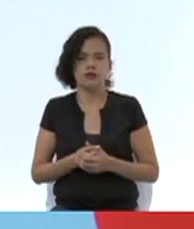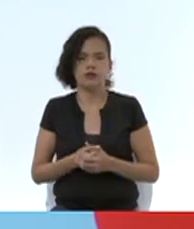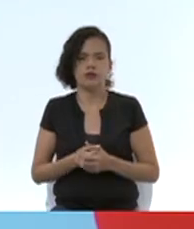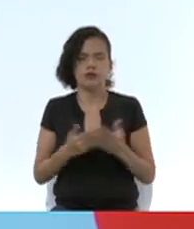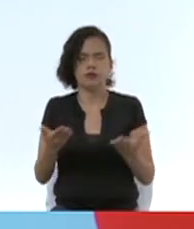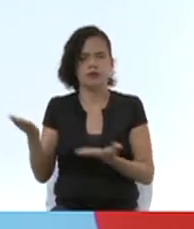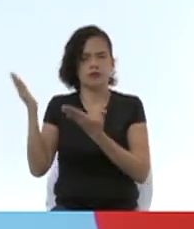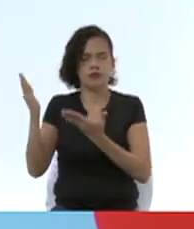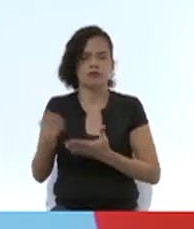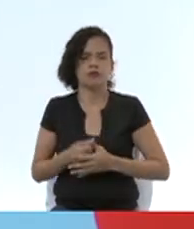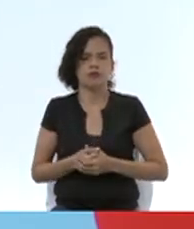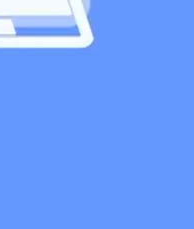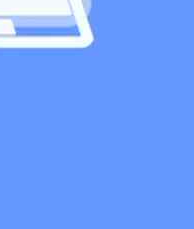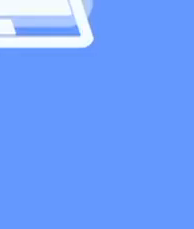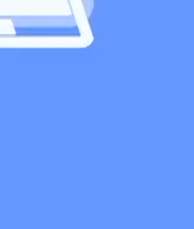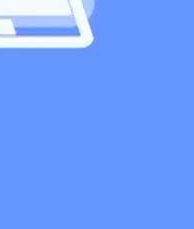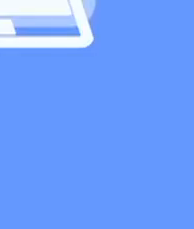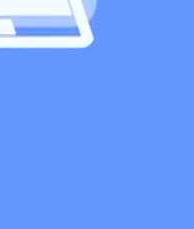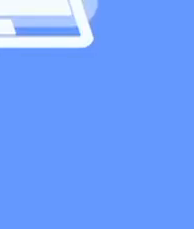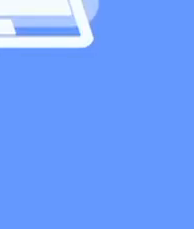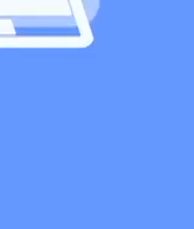TIC. ¡Bienvenidos!